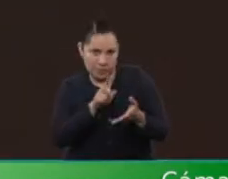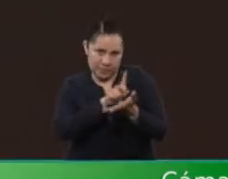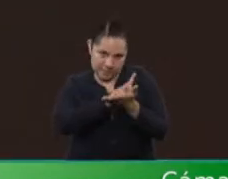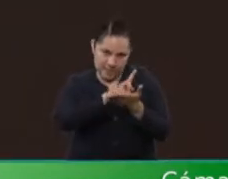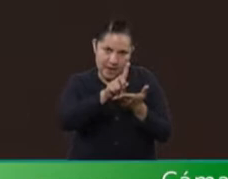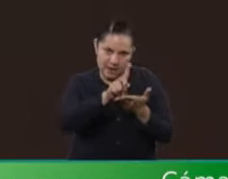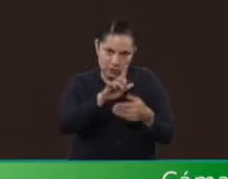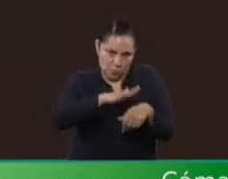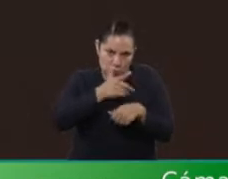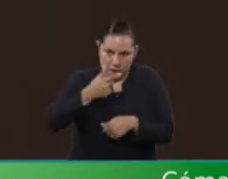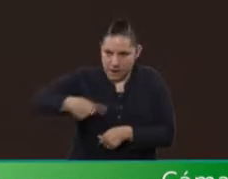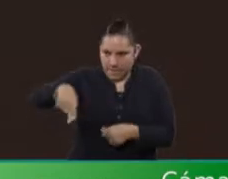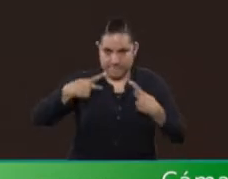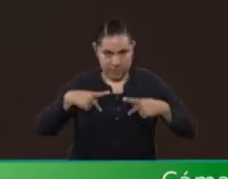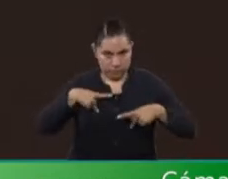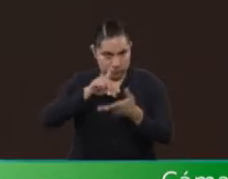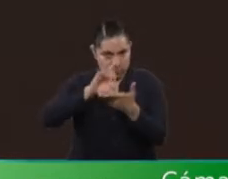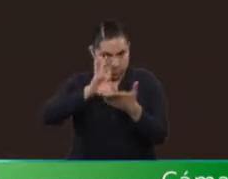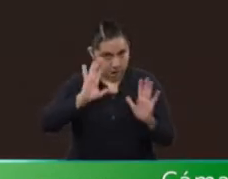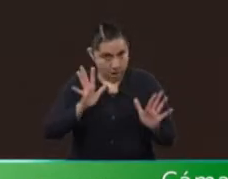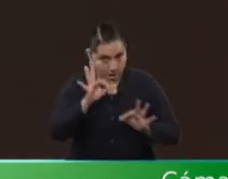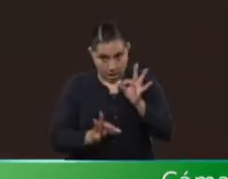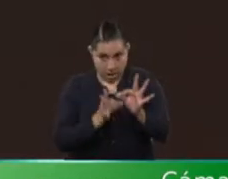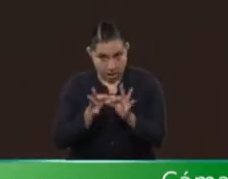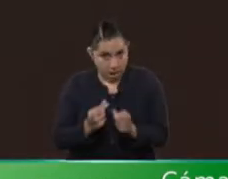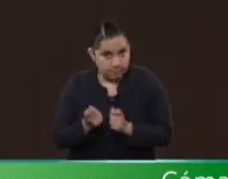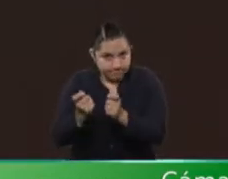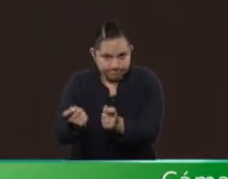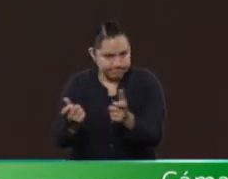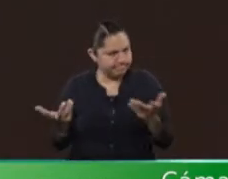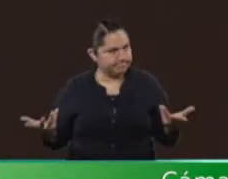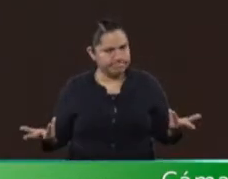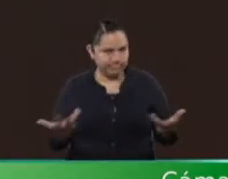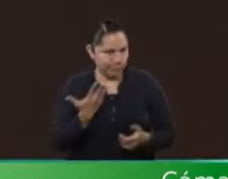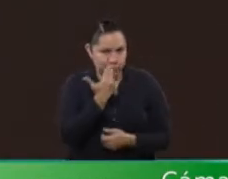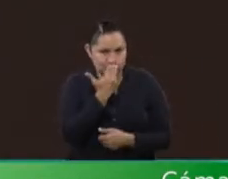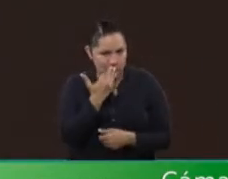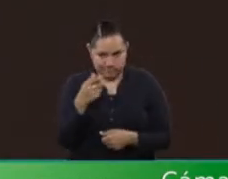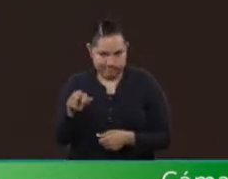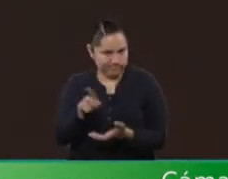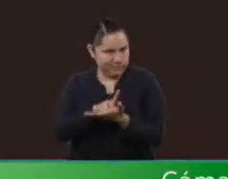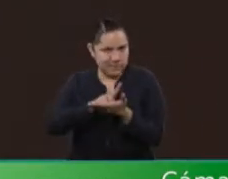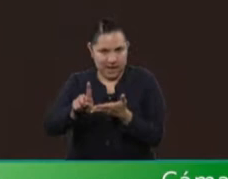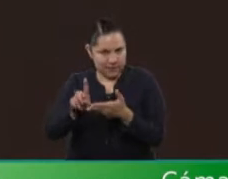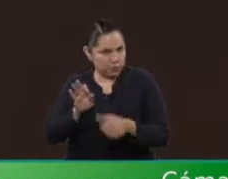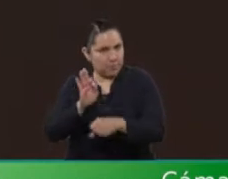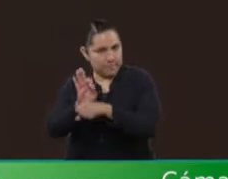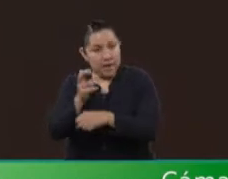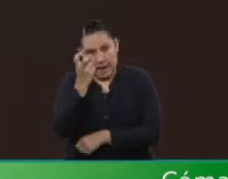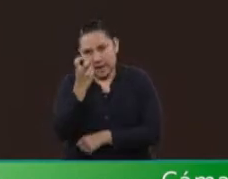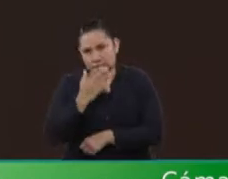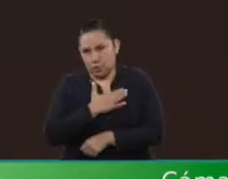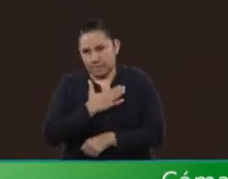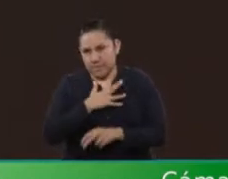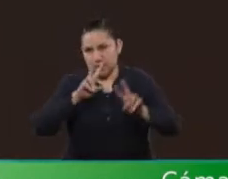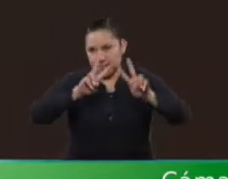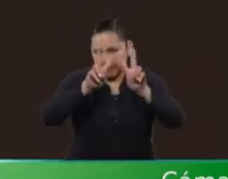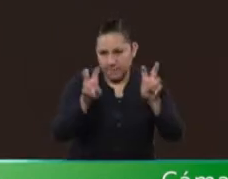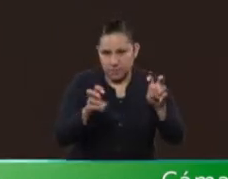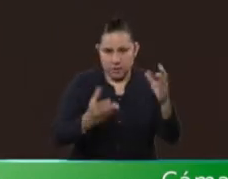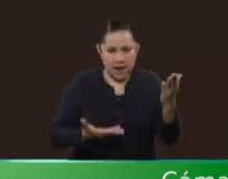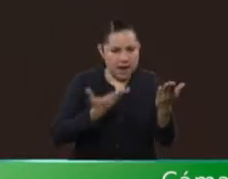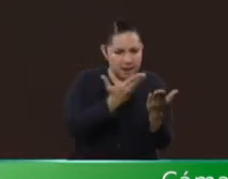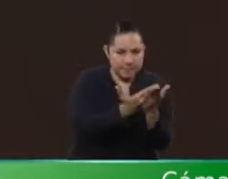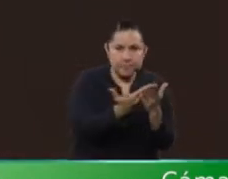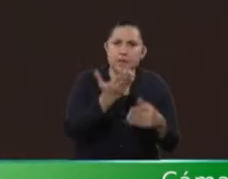no gozan. Esta sería mi presentación: mayor autonomía, mayor independencia,